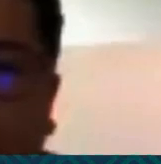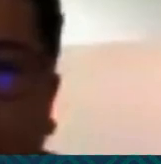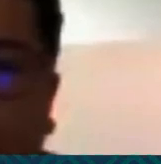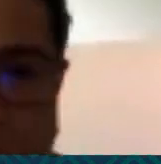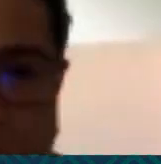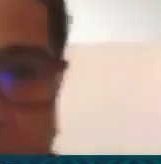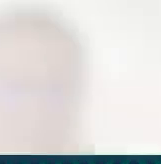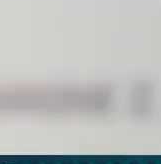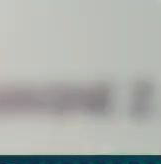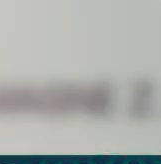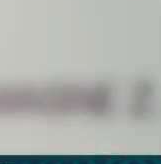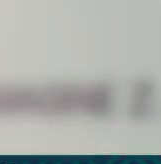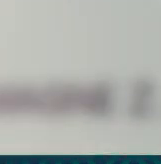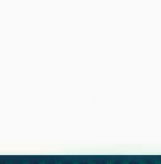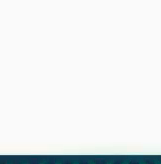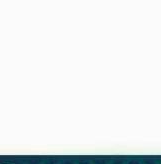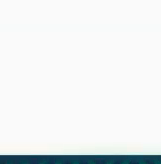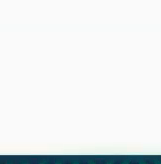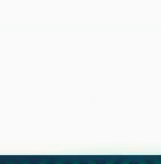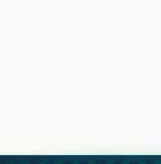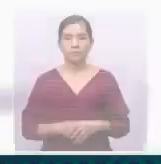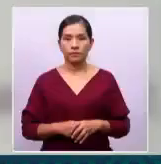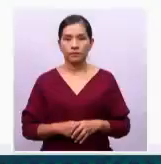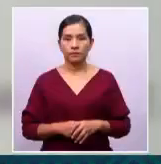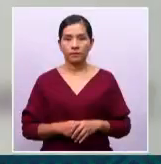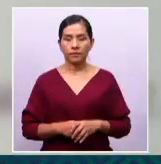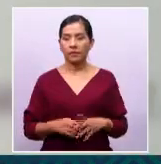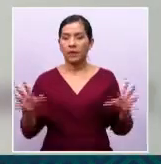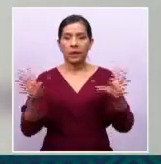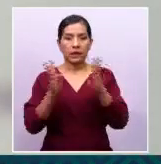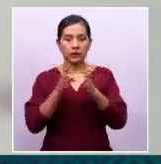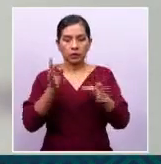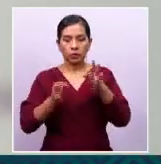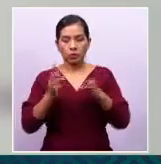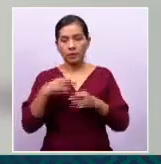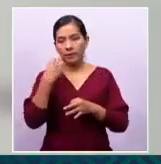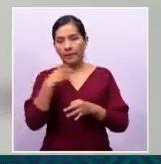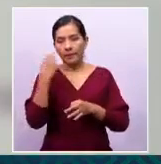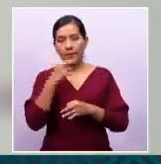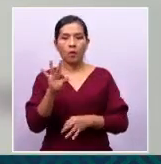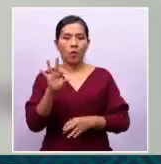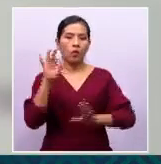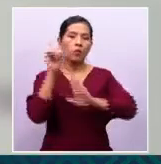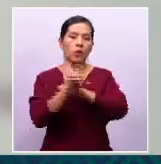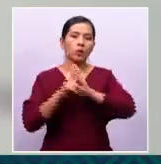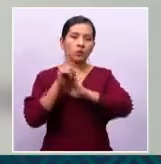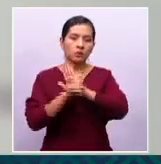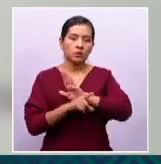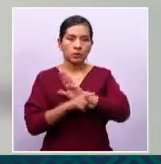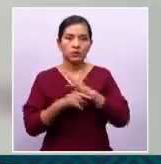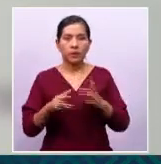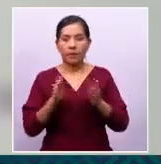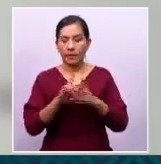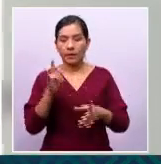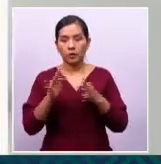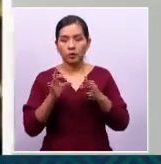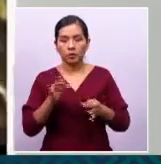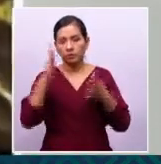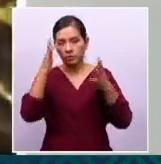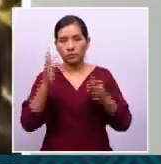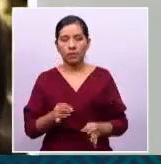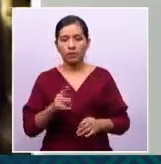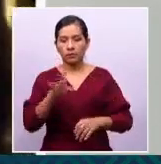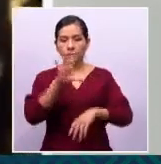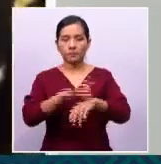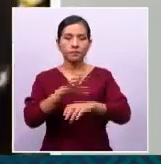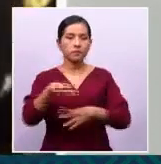pedimos en cuanto a derechos, señor. La audiencia del exministro Juan Santos Cruz duró cerca de 9 horas. La justicia determinó su detención preventiva por